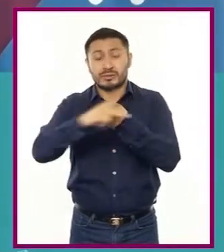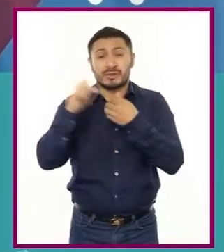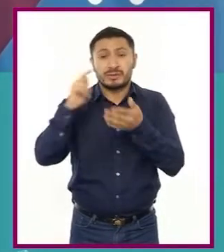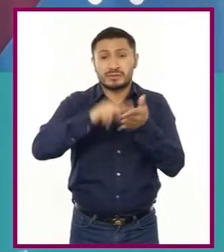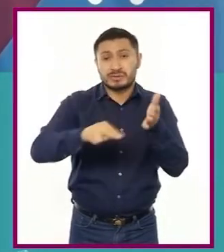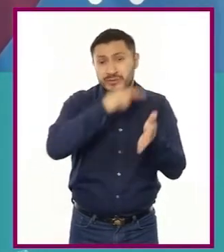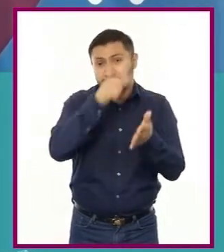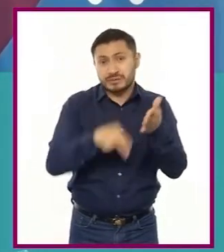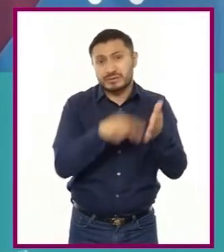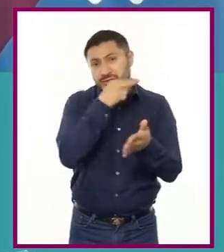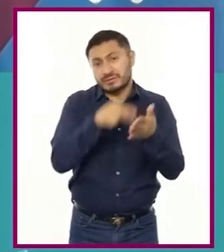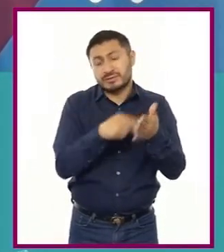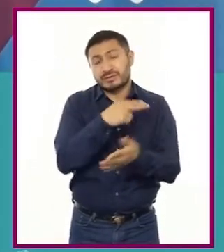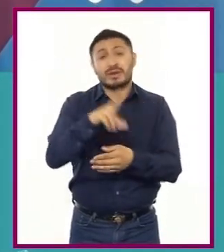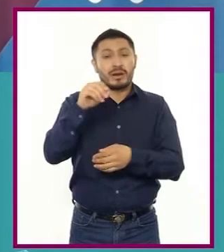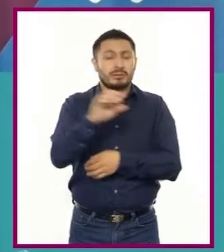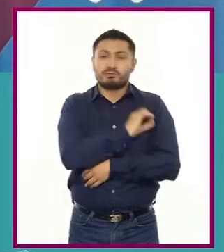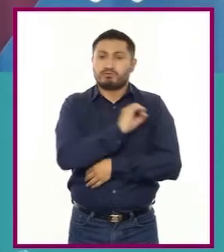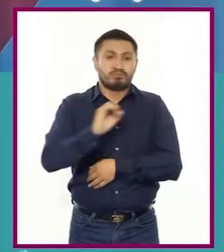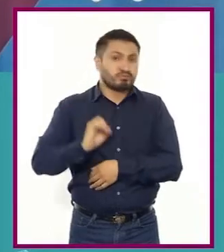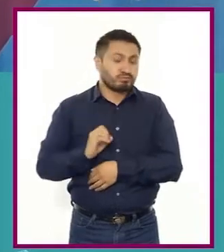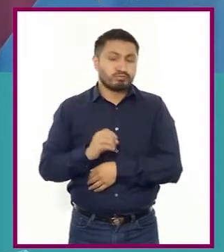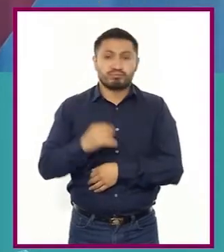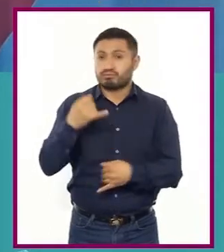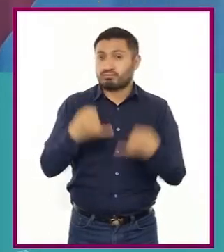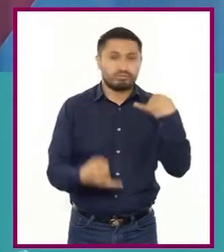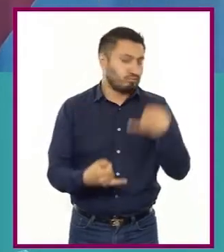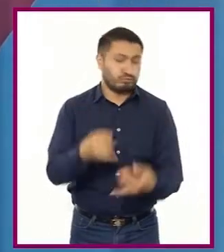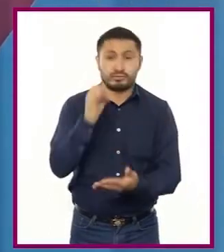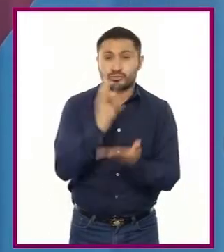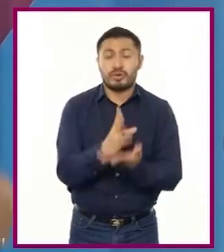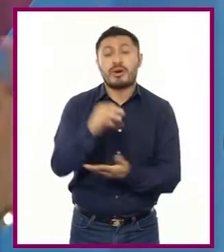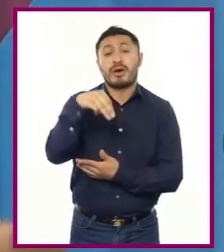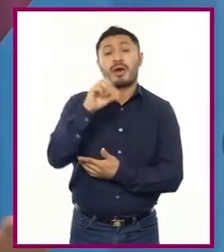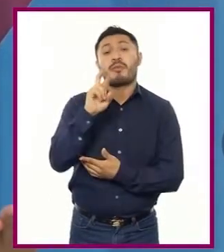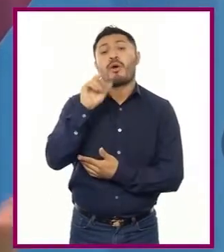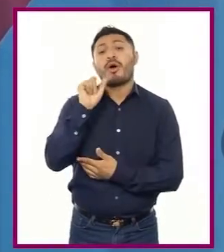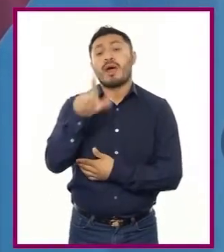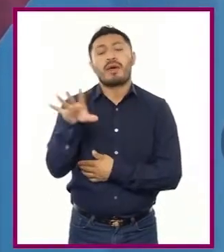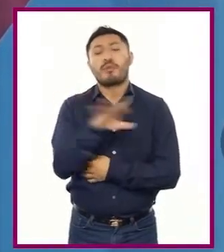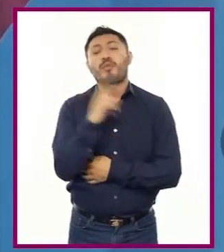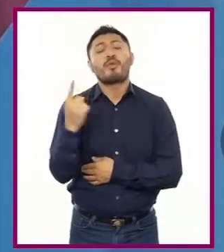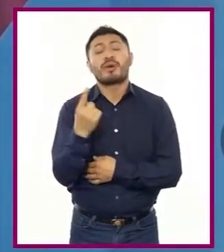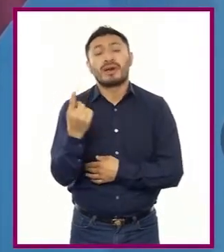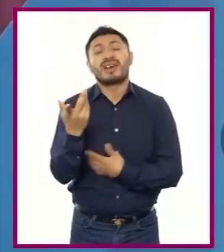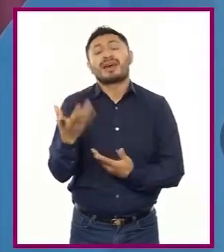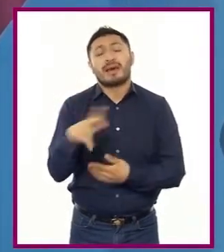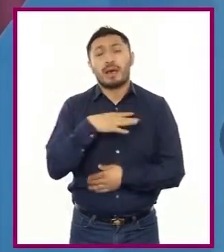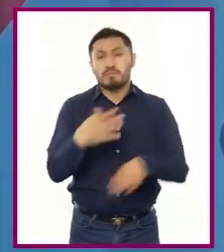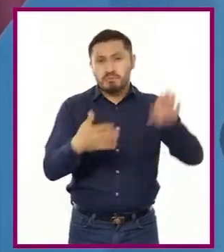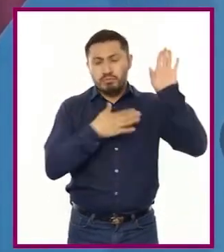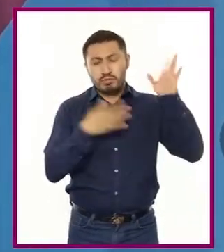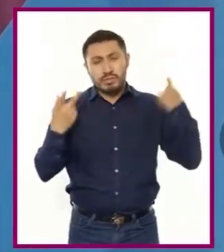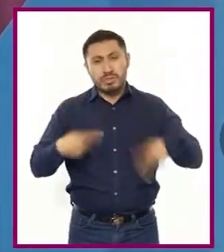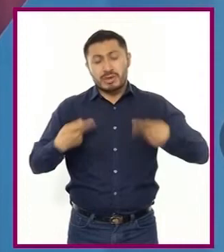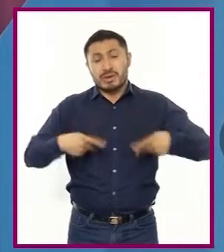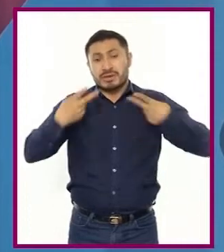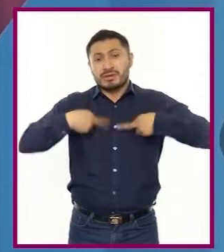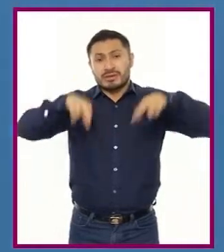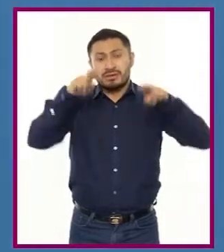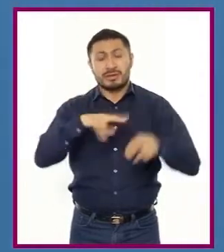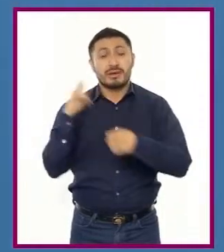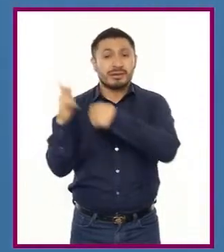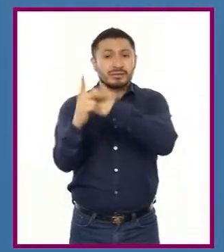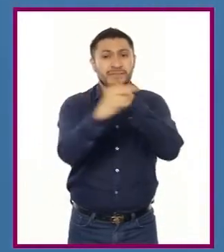una obligatoriedad jurídica, sino moral, porque surgen del compromiso de los representantes de los países